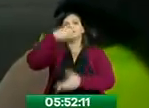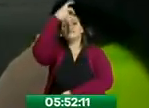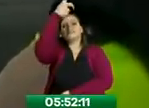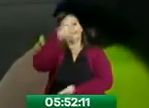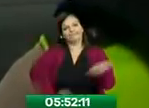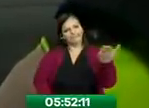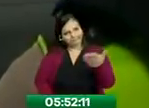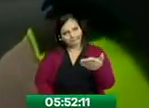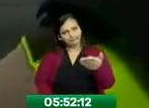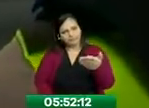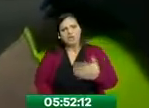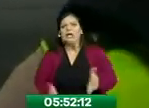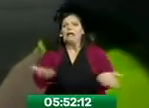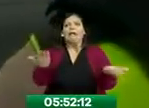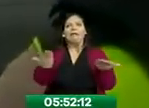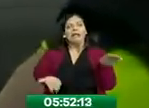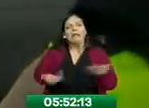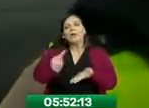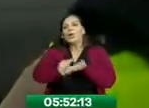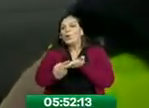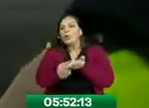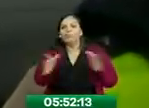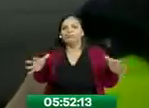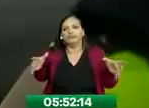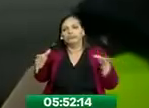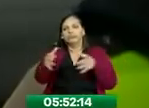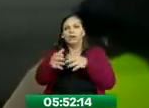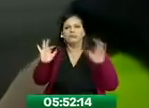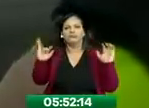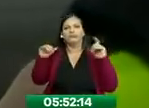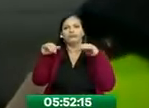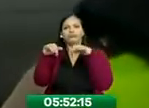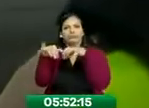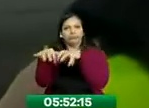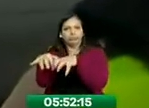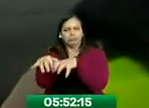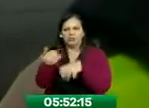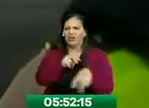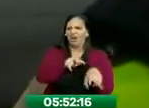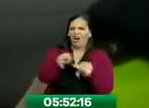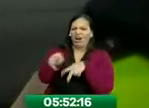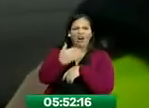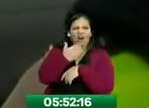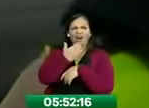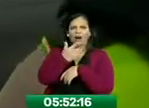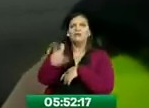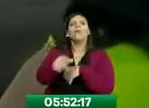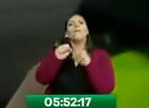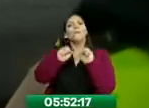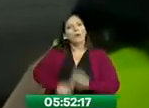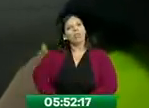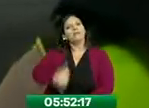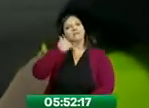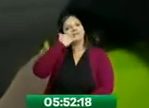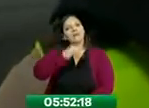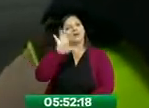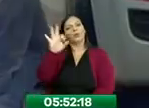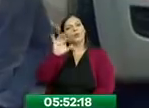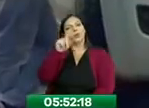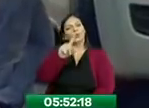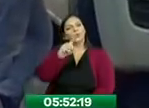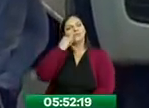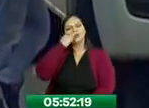observa reuniones o congregaciones masivas, podrá denunciar a través del ECU-911 o a un UPC más